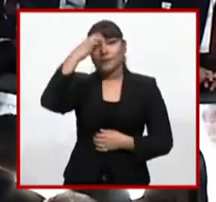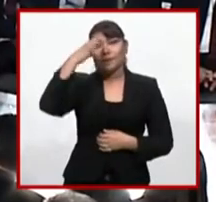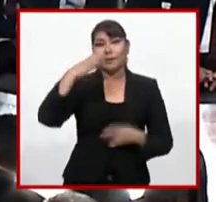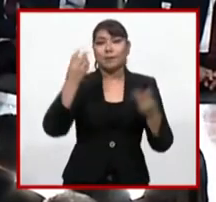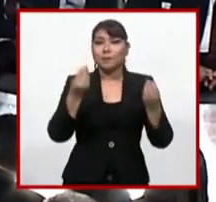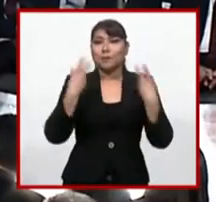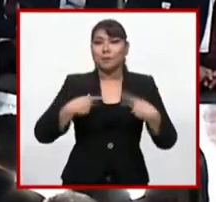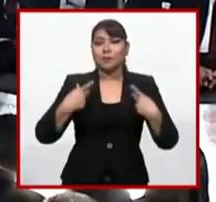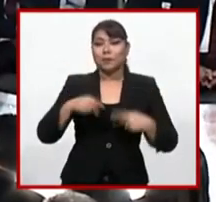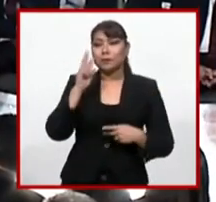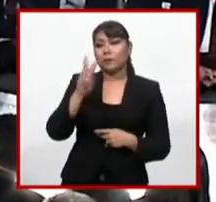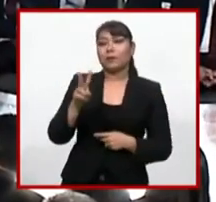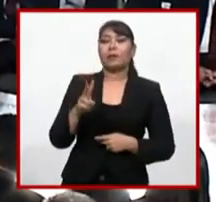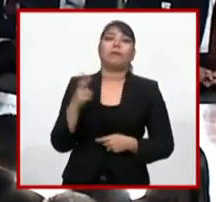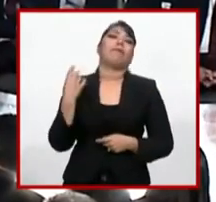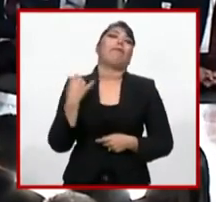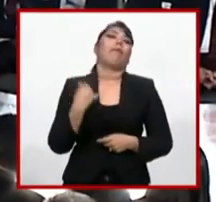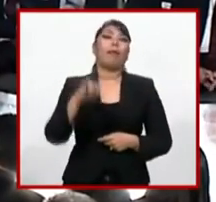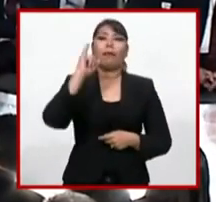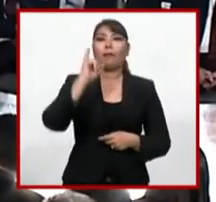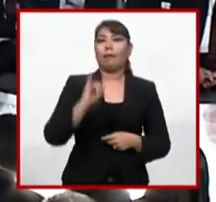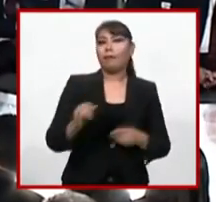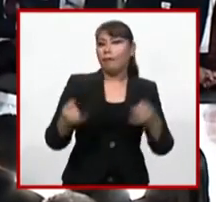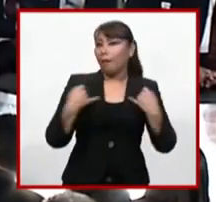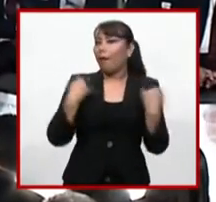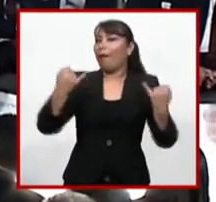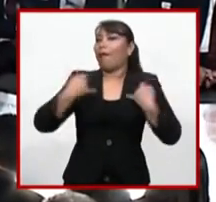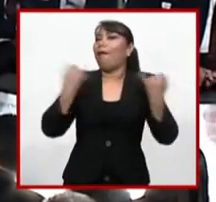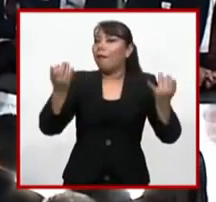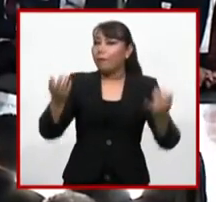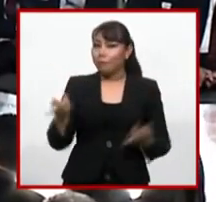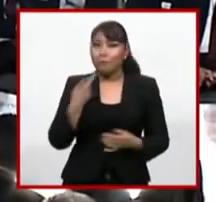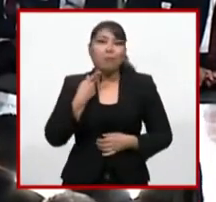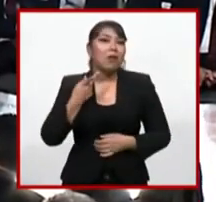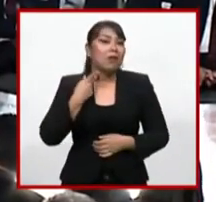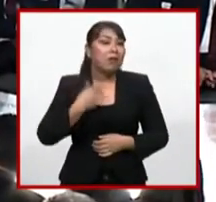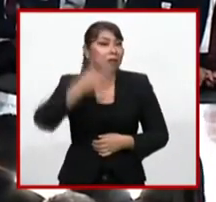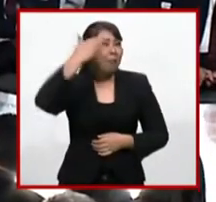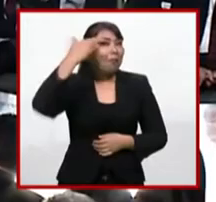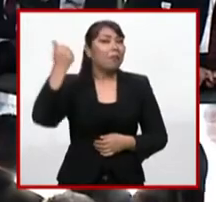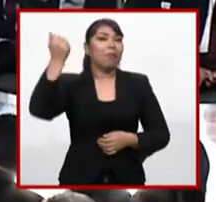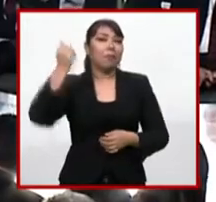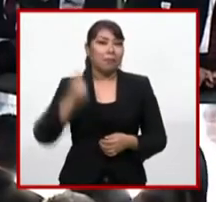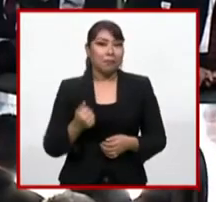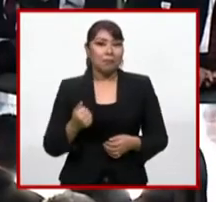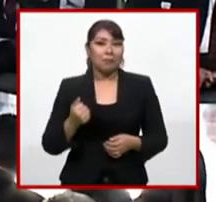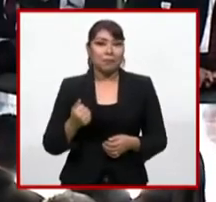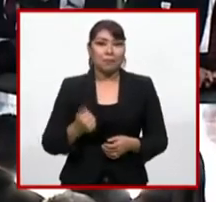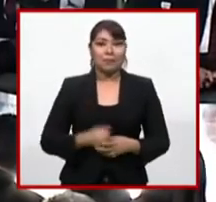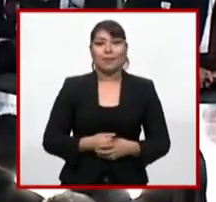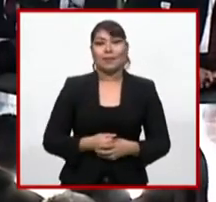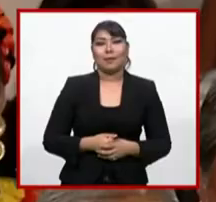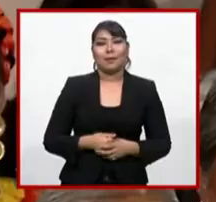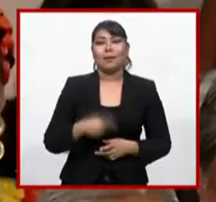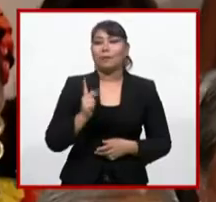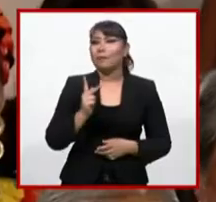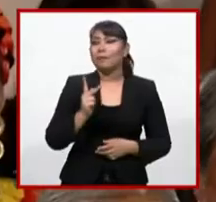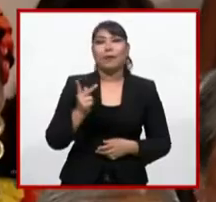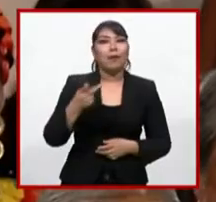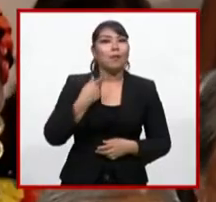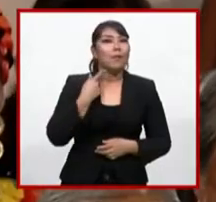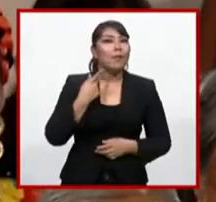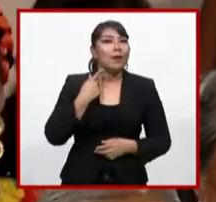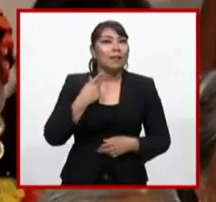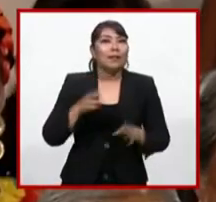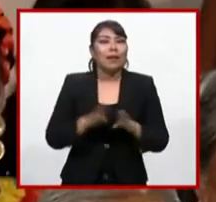cierta desconfianza porque dice, es un joven que qué sabe de política. La política es un arte, porque es